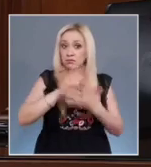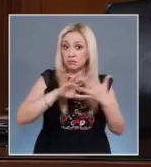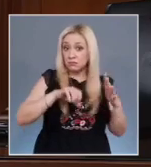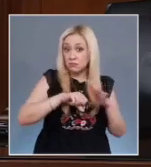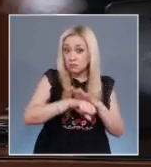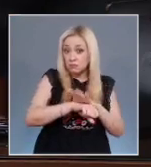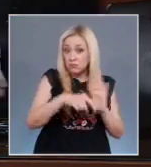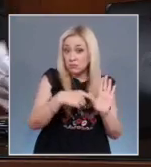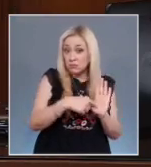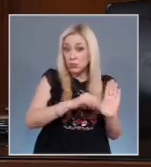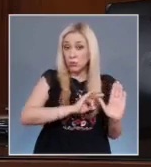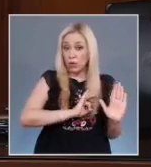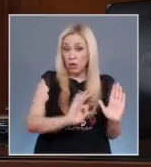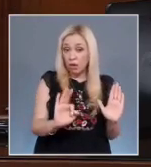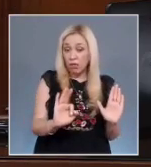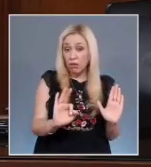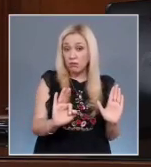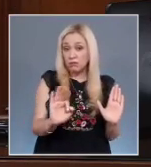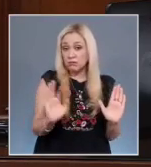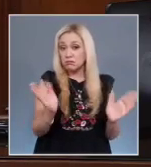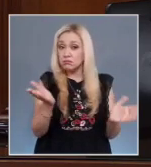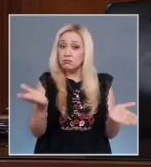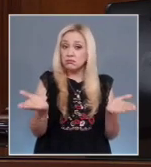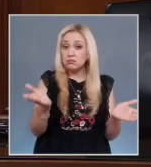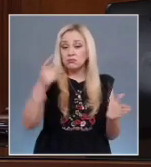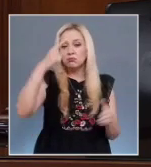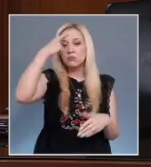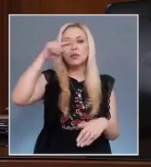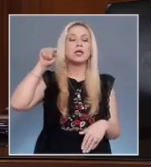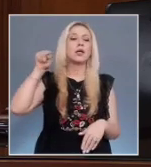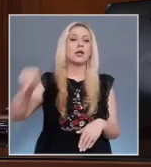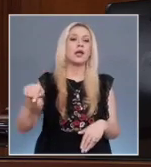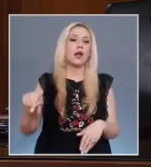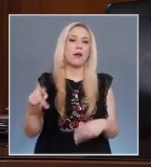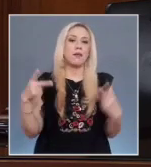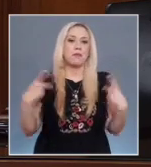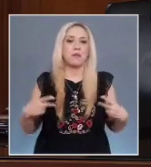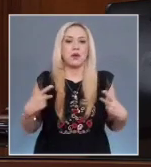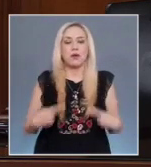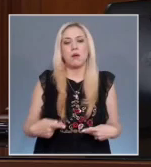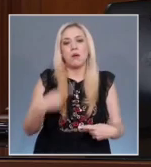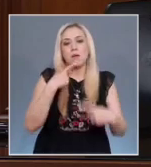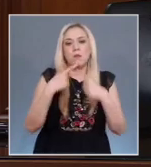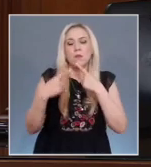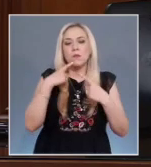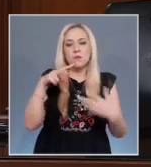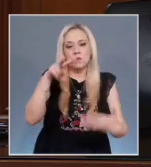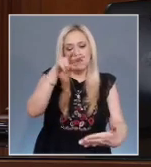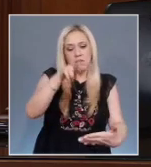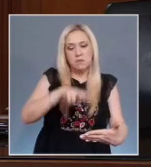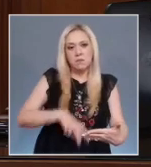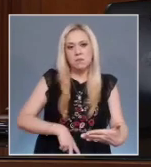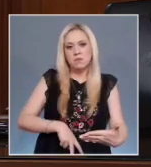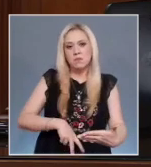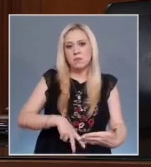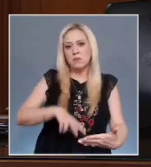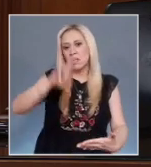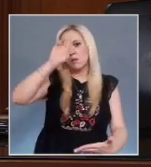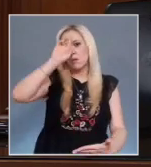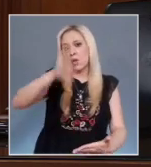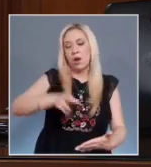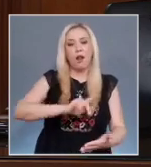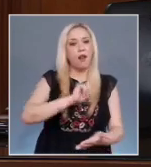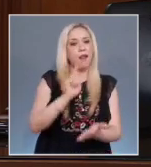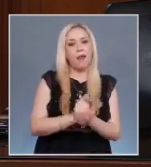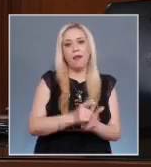para que los potenciales destinatarios de la norma puedan determinar la conducta que está prohibida por la ley. Y por lo que hace